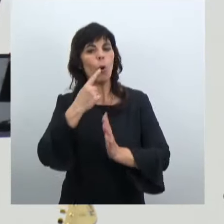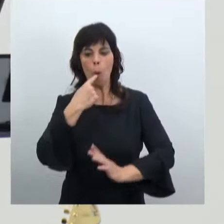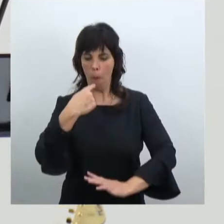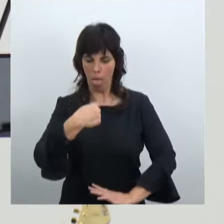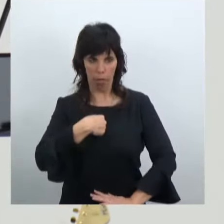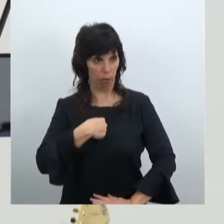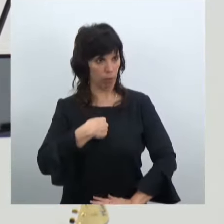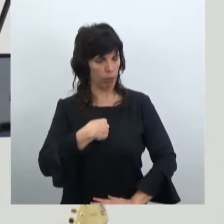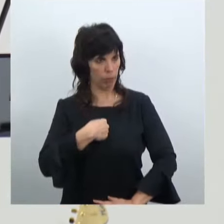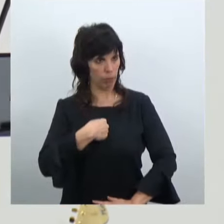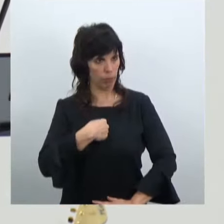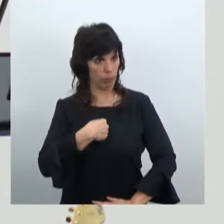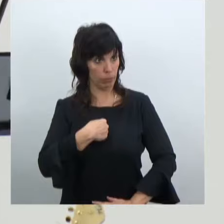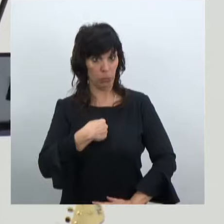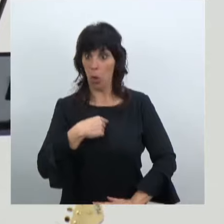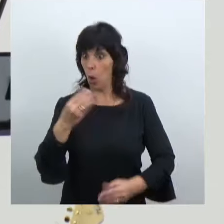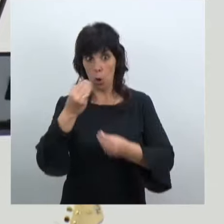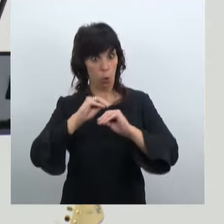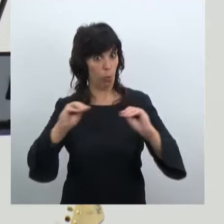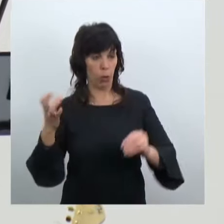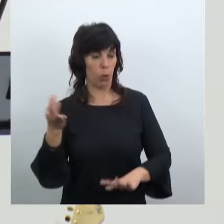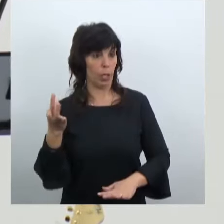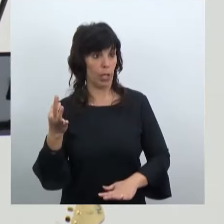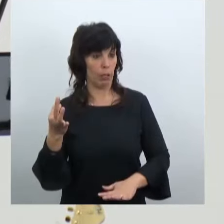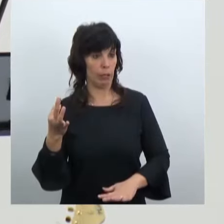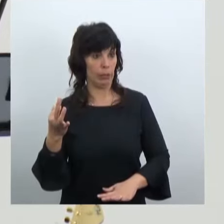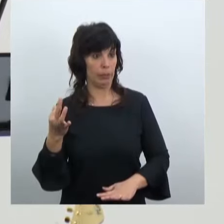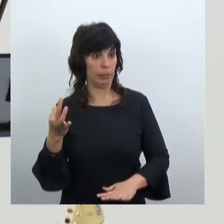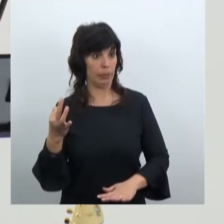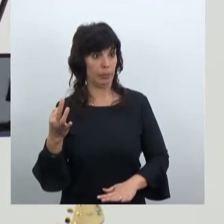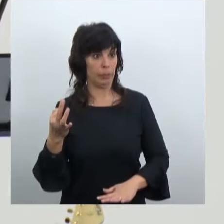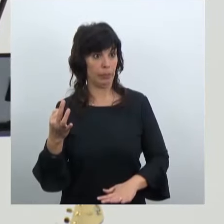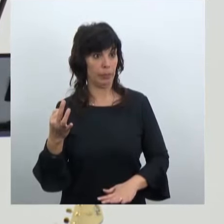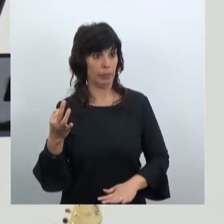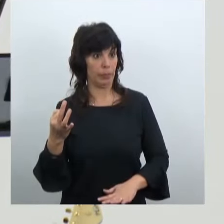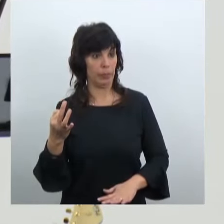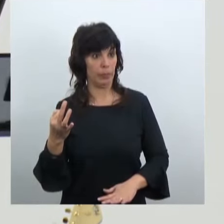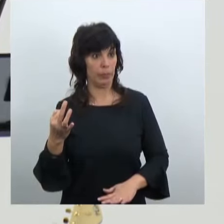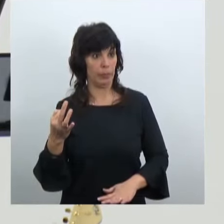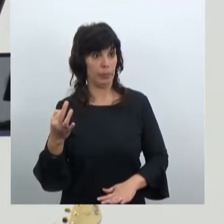No hay cosa mejor cuando uno